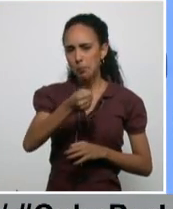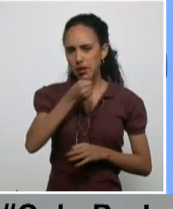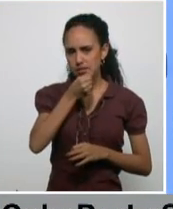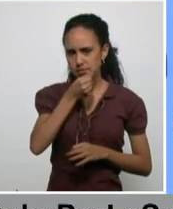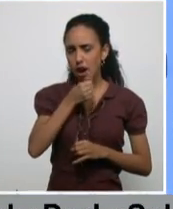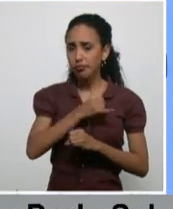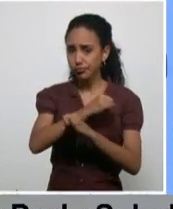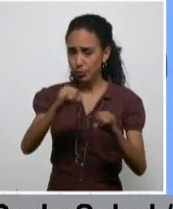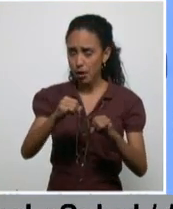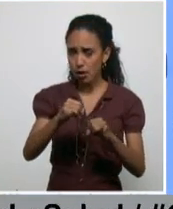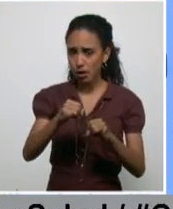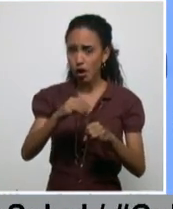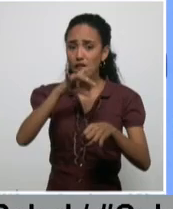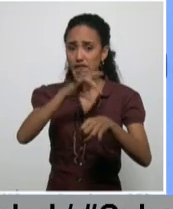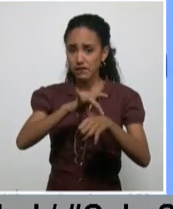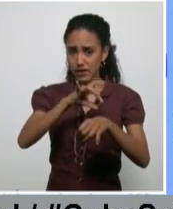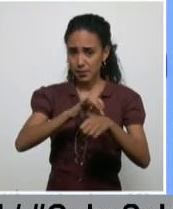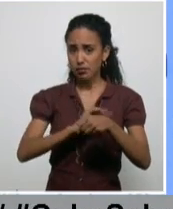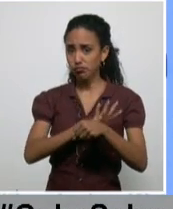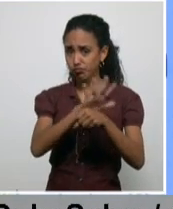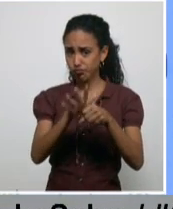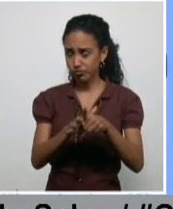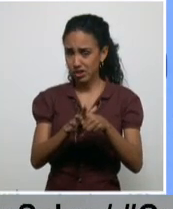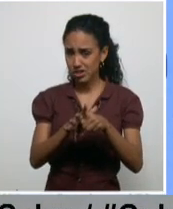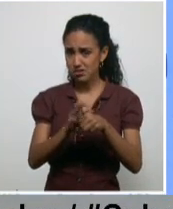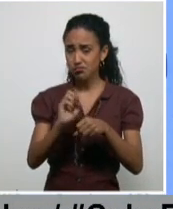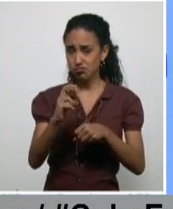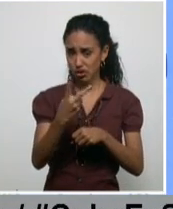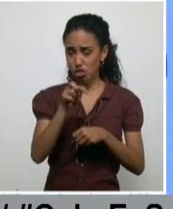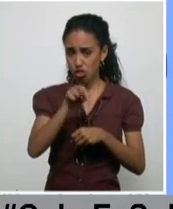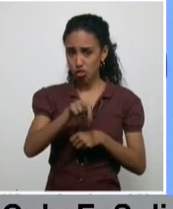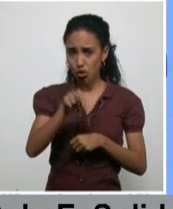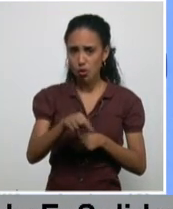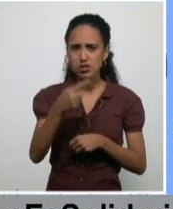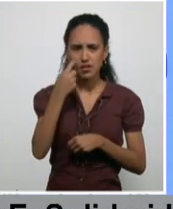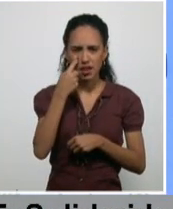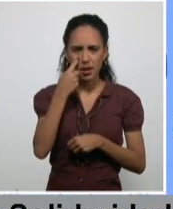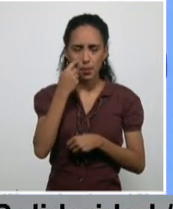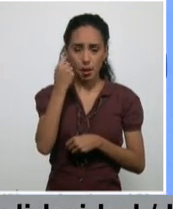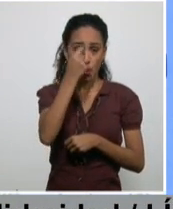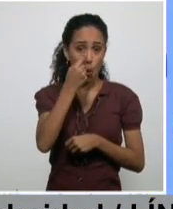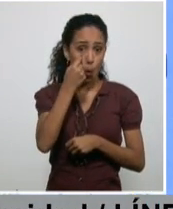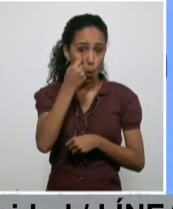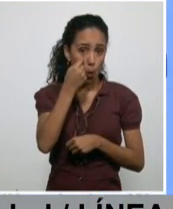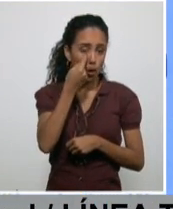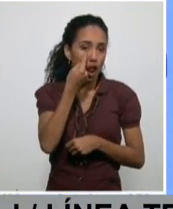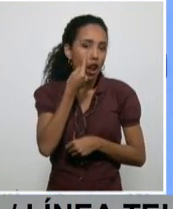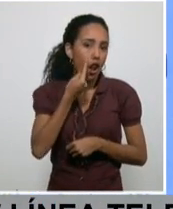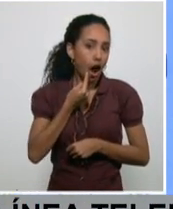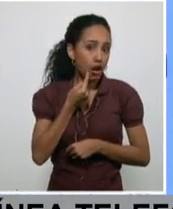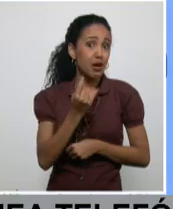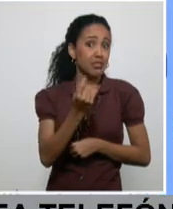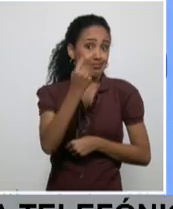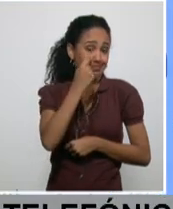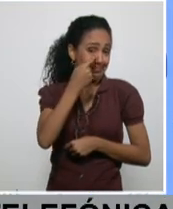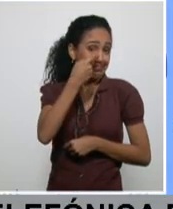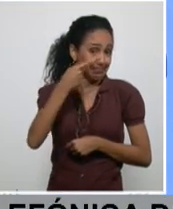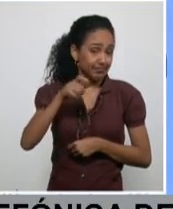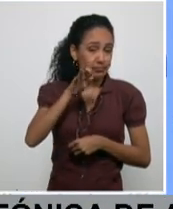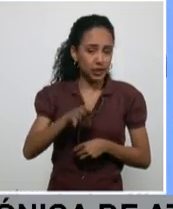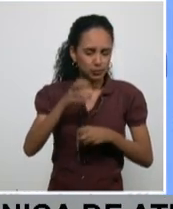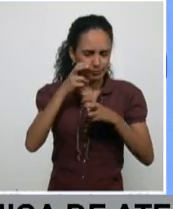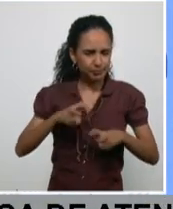que el virus SARS-CoV-2 también está presente en secreciones oculares y lágrimas. El estudio publicado por la revista Anal